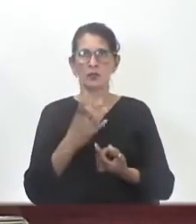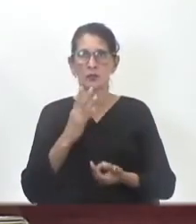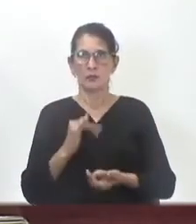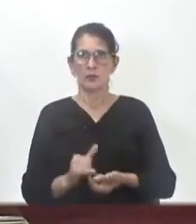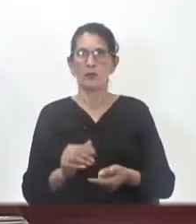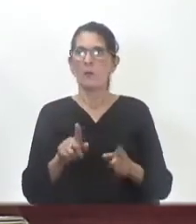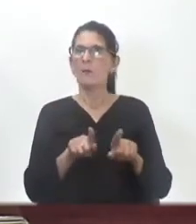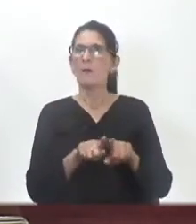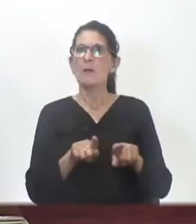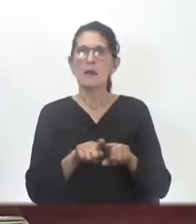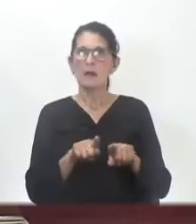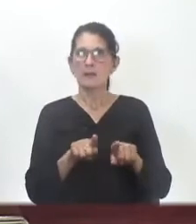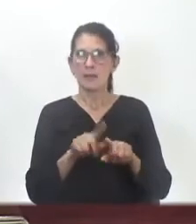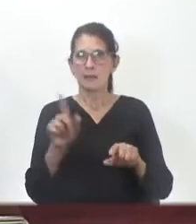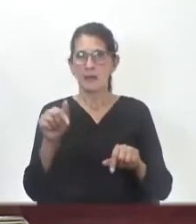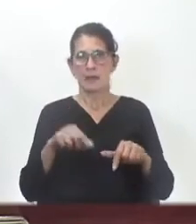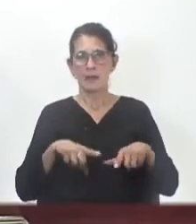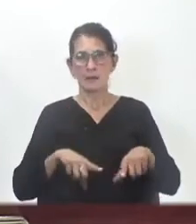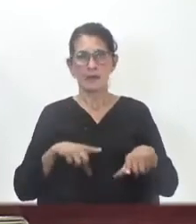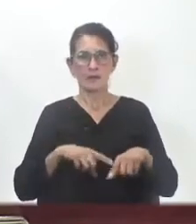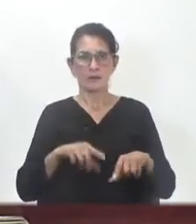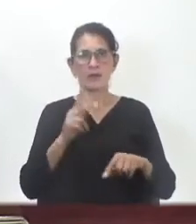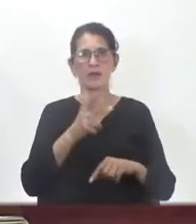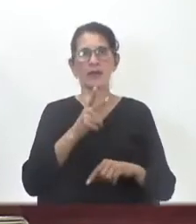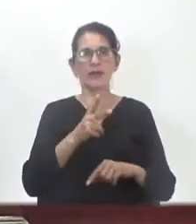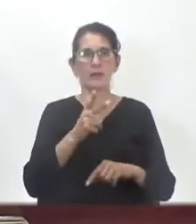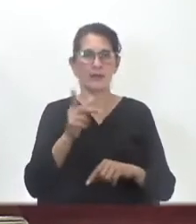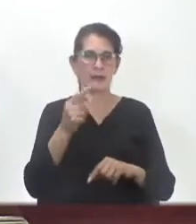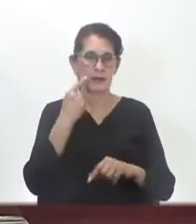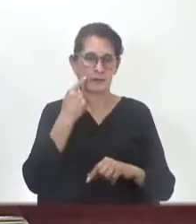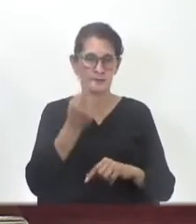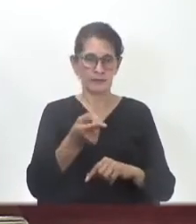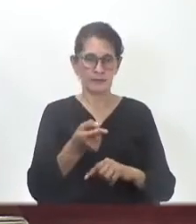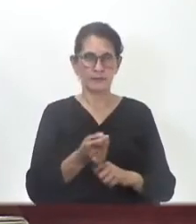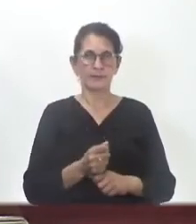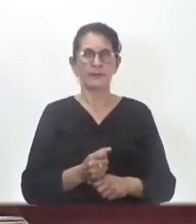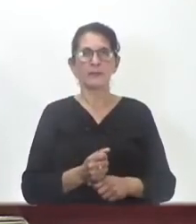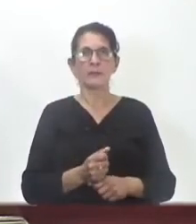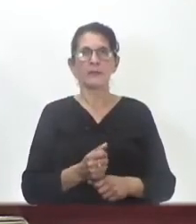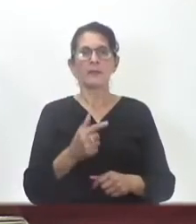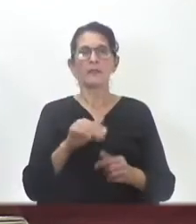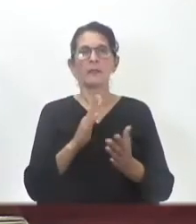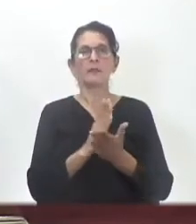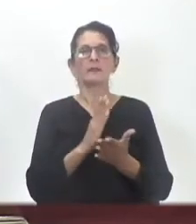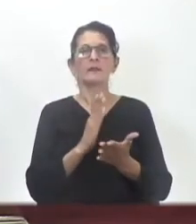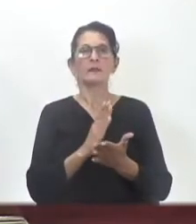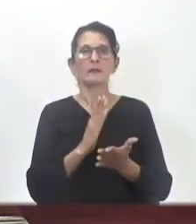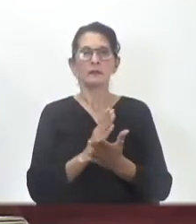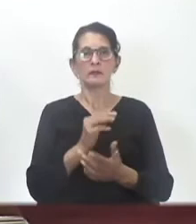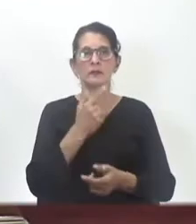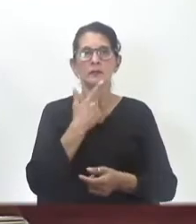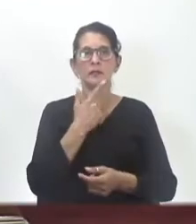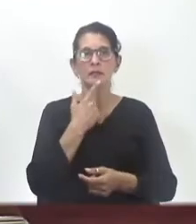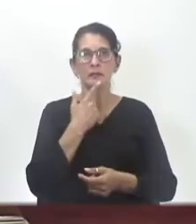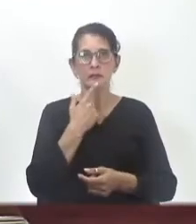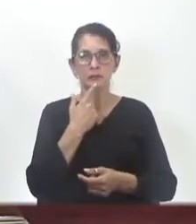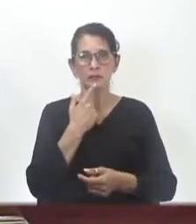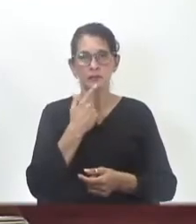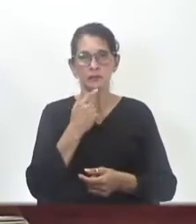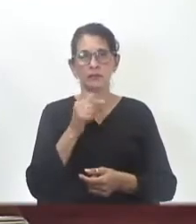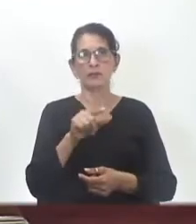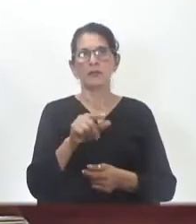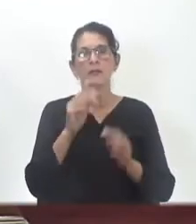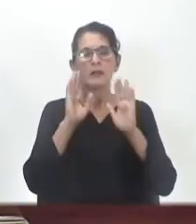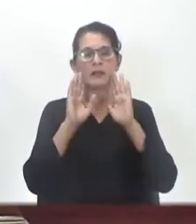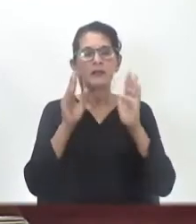misma que pasó el ministro Heber hoy al inicio. En el Pacto Internacional de Derechos Civiles y Políticos, dedica